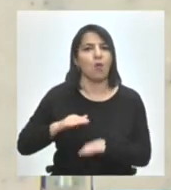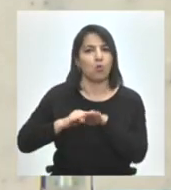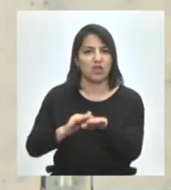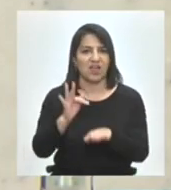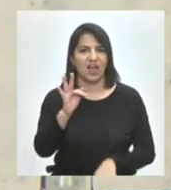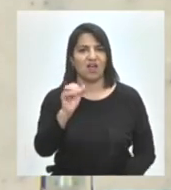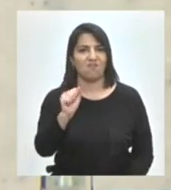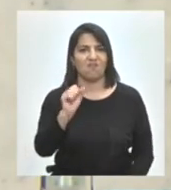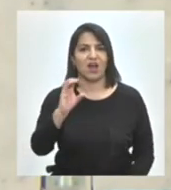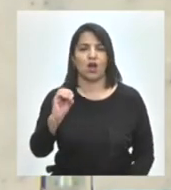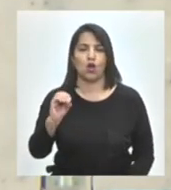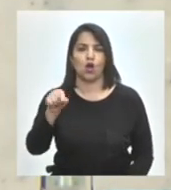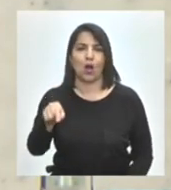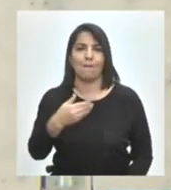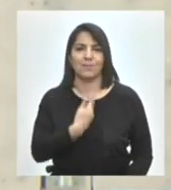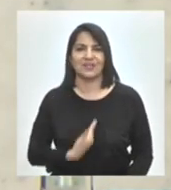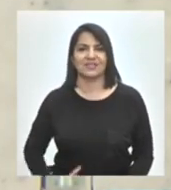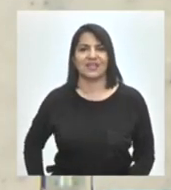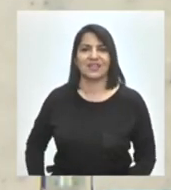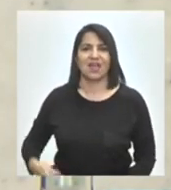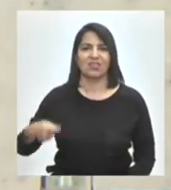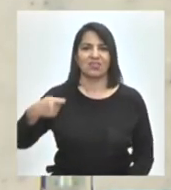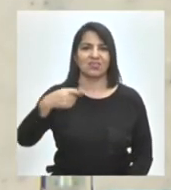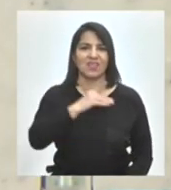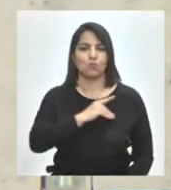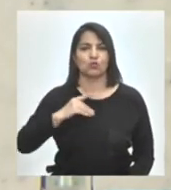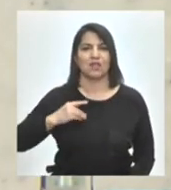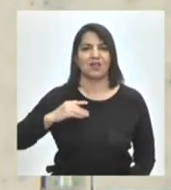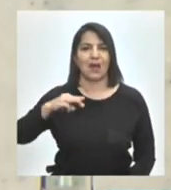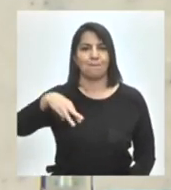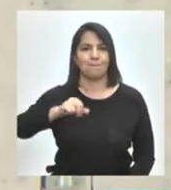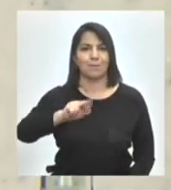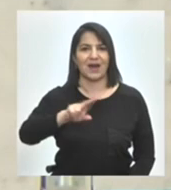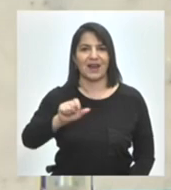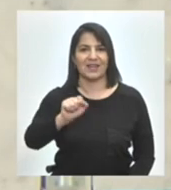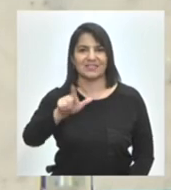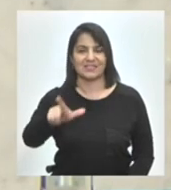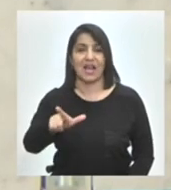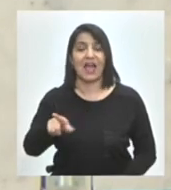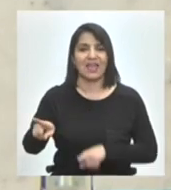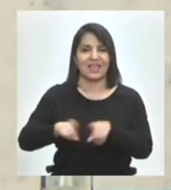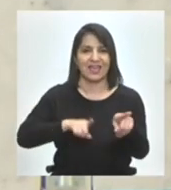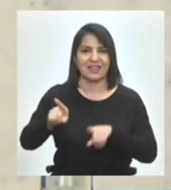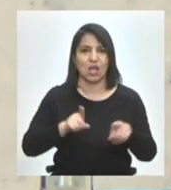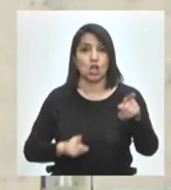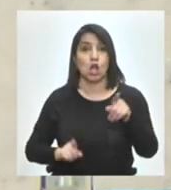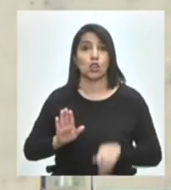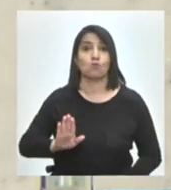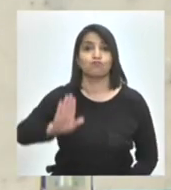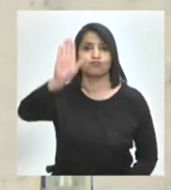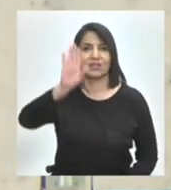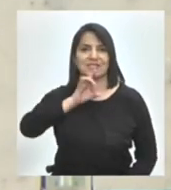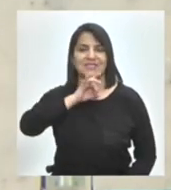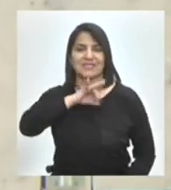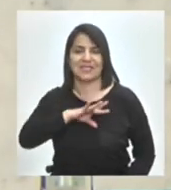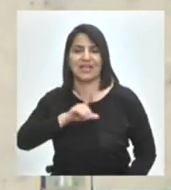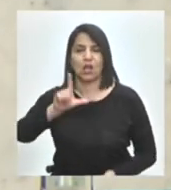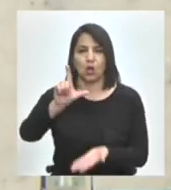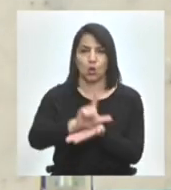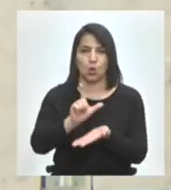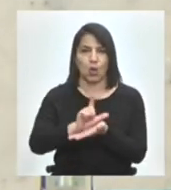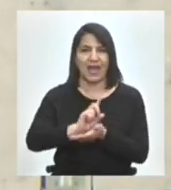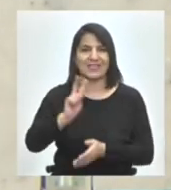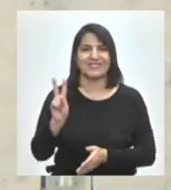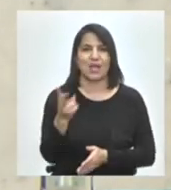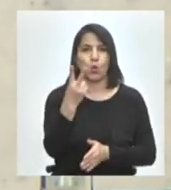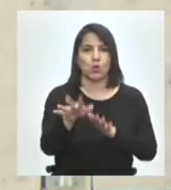presidida por la diputada Carolina Marzán, es que estamos gestionando la postulación de Chile como sede de la segunda cumbre mundial